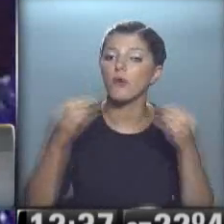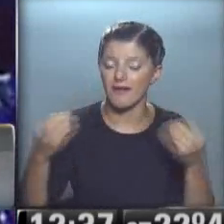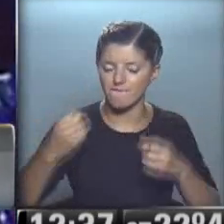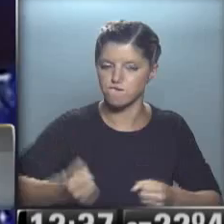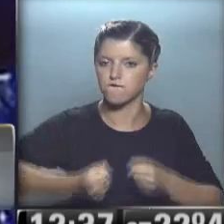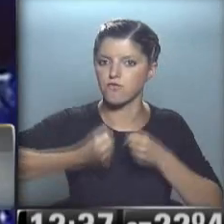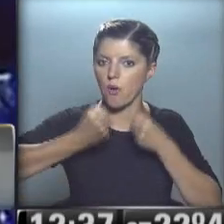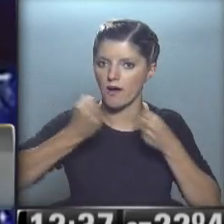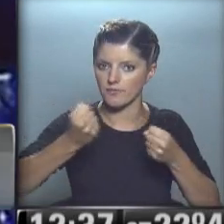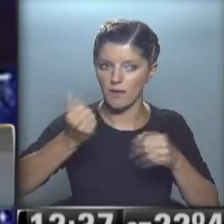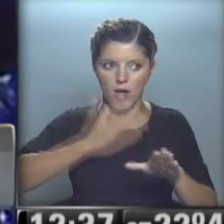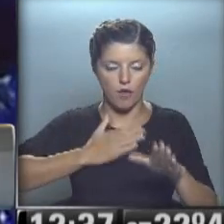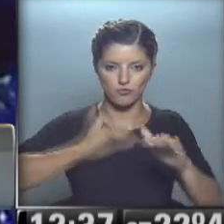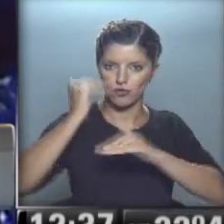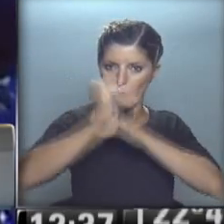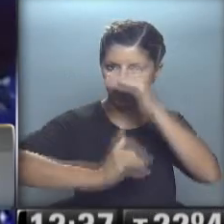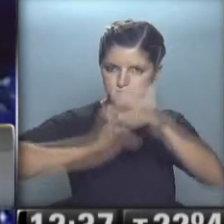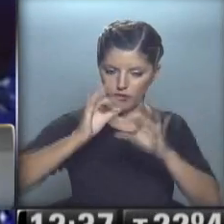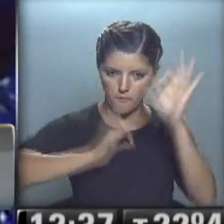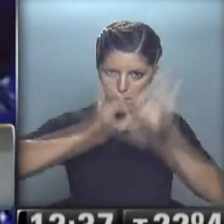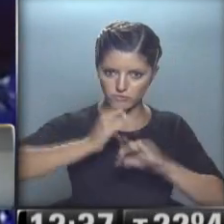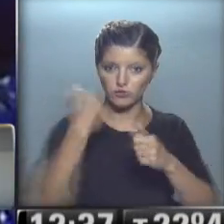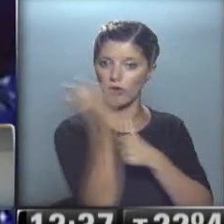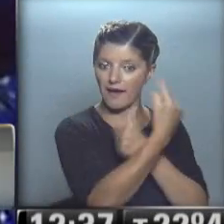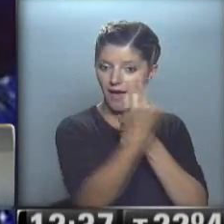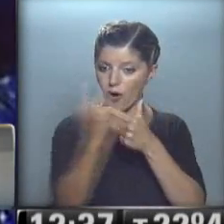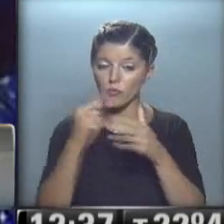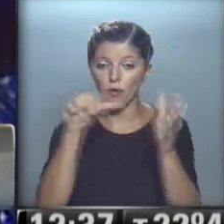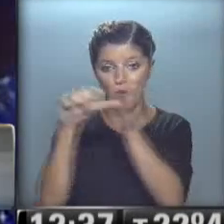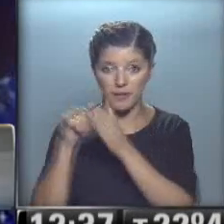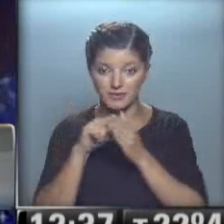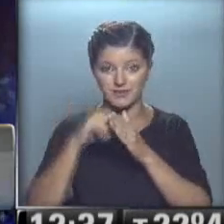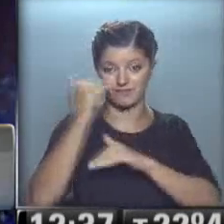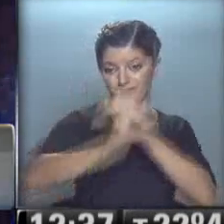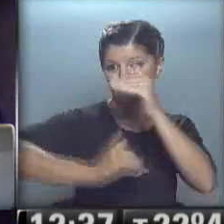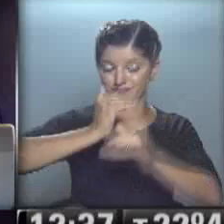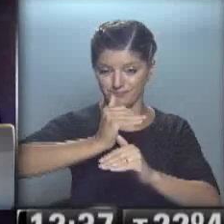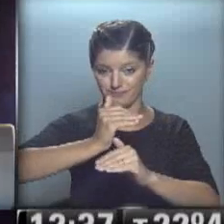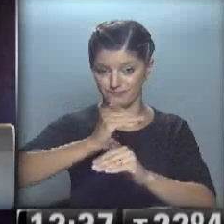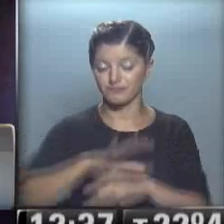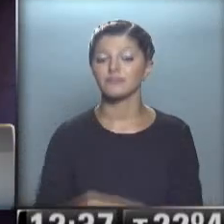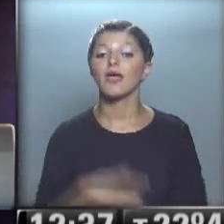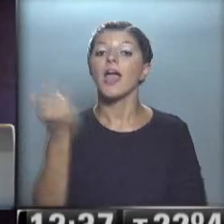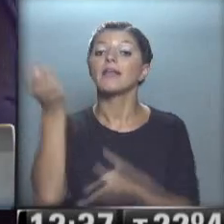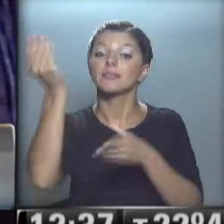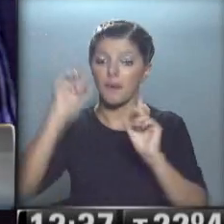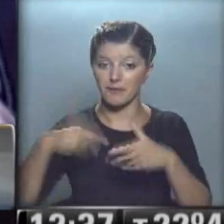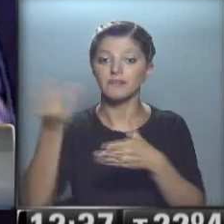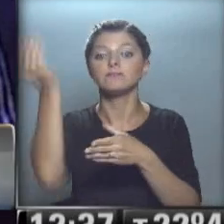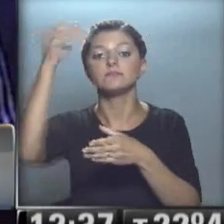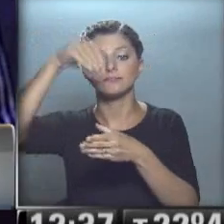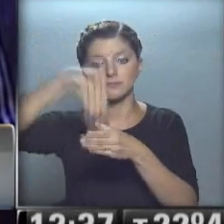fortalecen nuestros proyectos individuales de desarrollo con la integración la